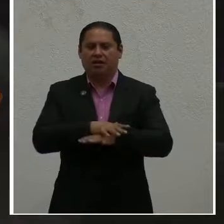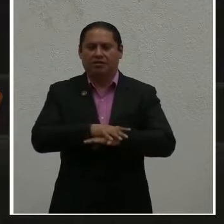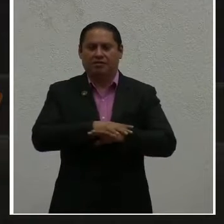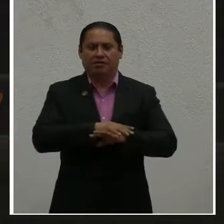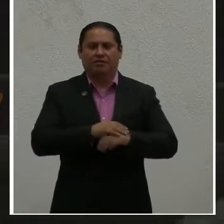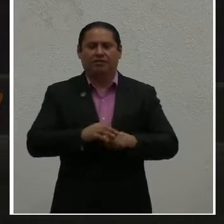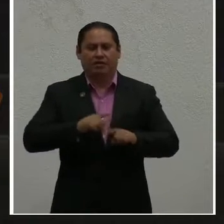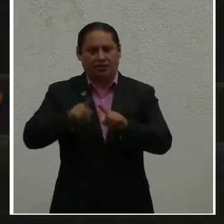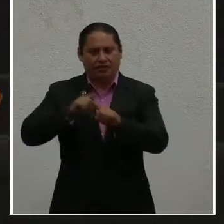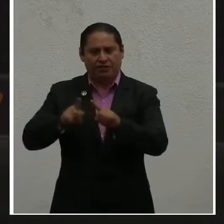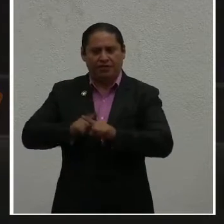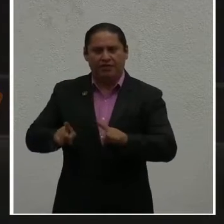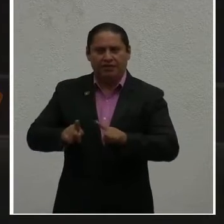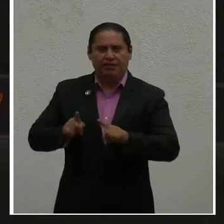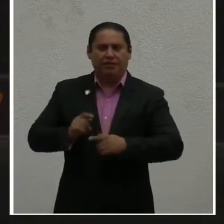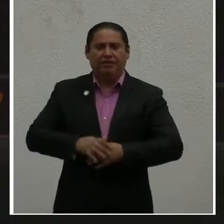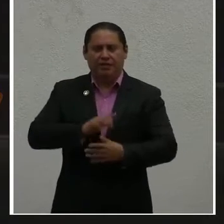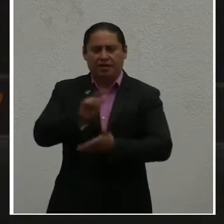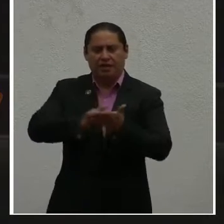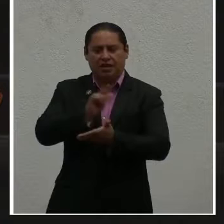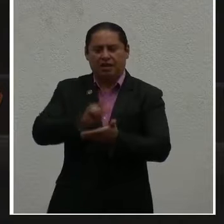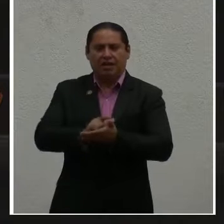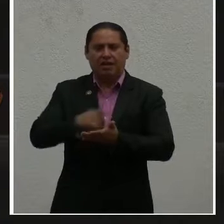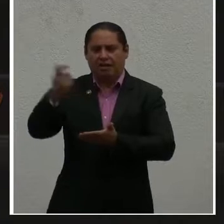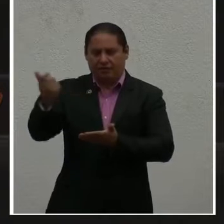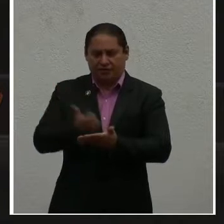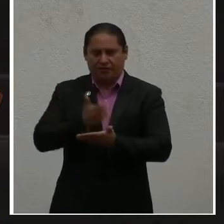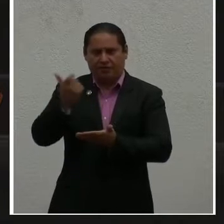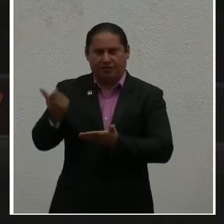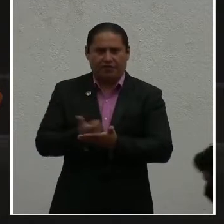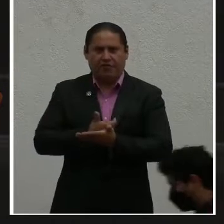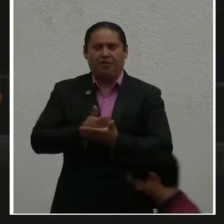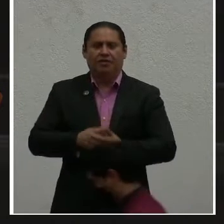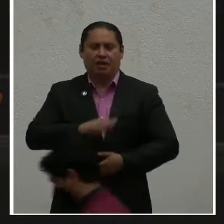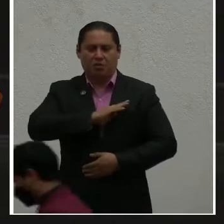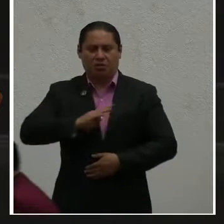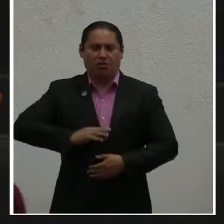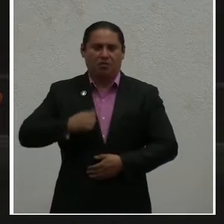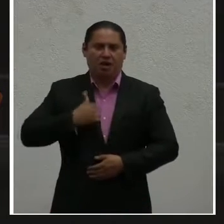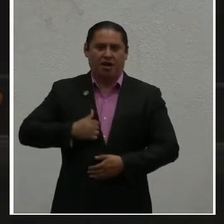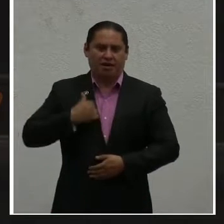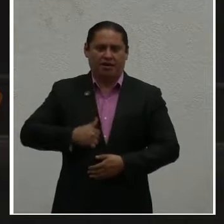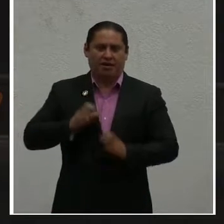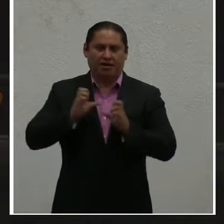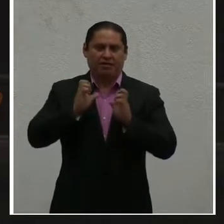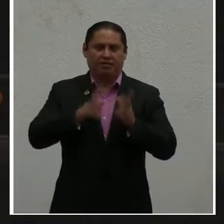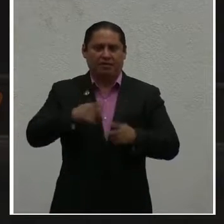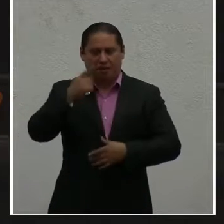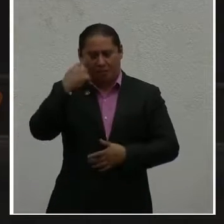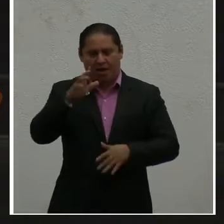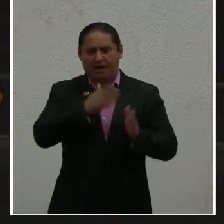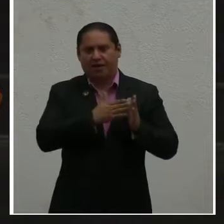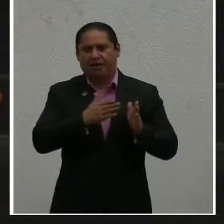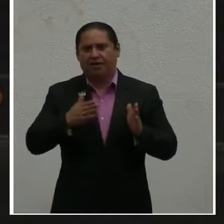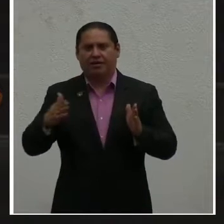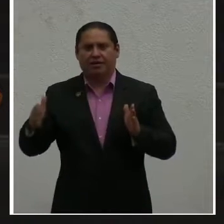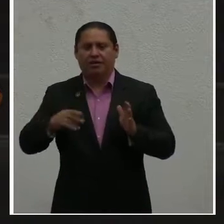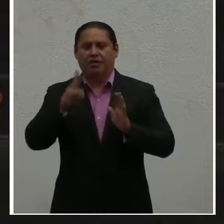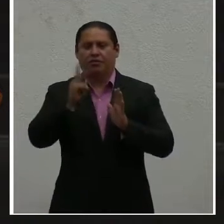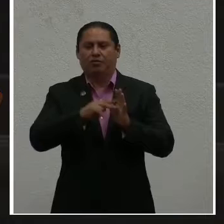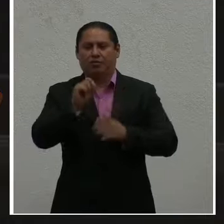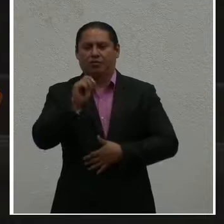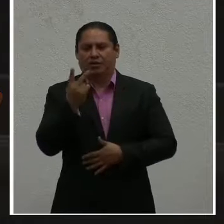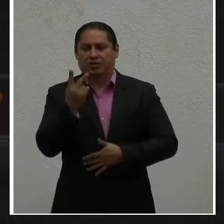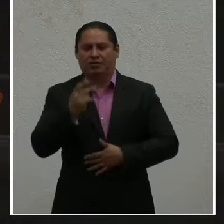diversas disposiciones de la Ley de Ingresos para el municipio de Arriaga, Chiapas, para el ejercicio fiscal